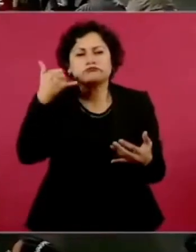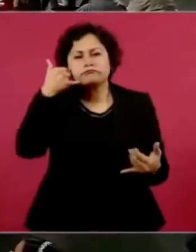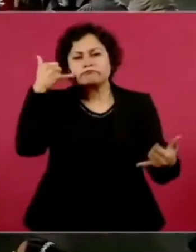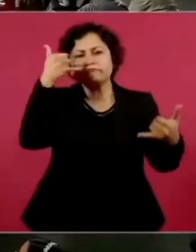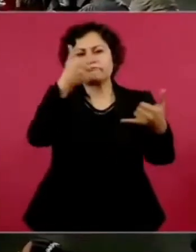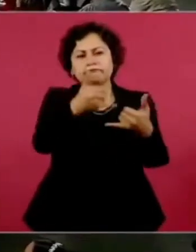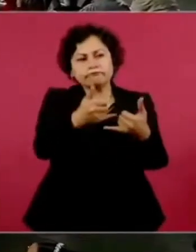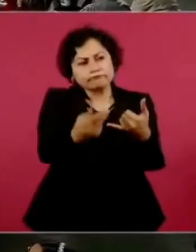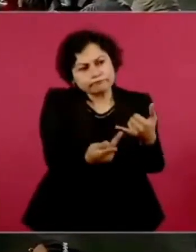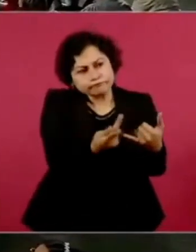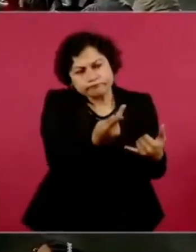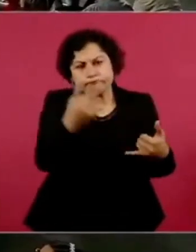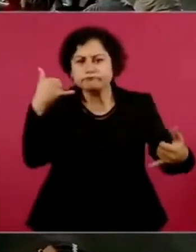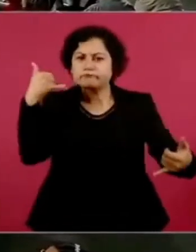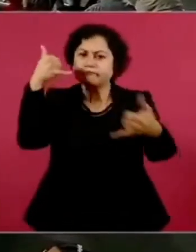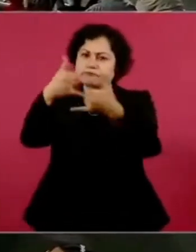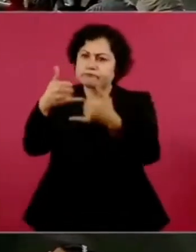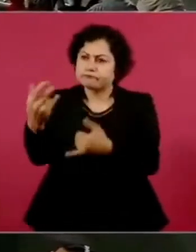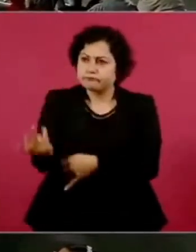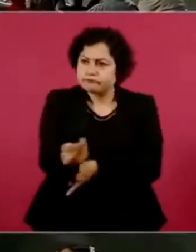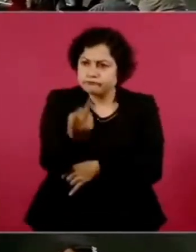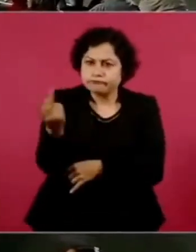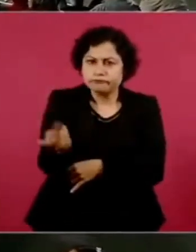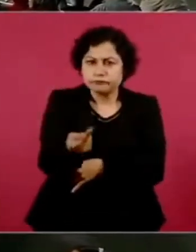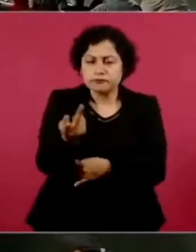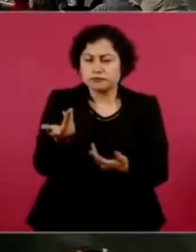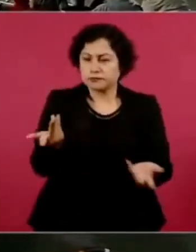y la verdad que